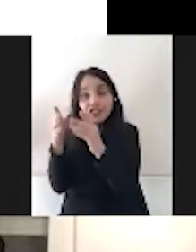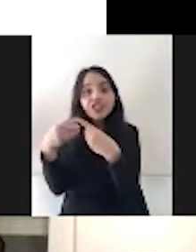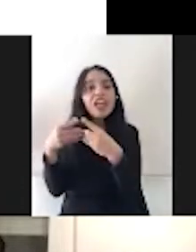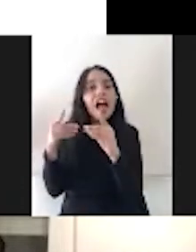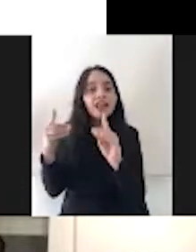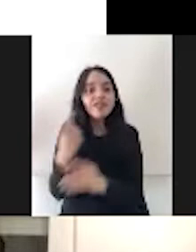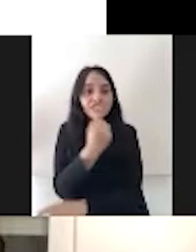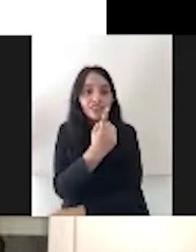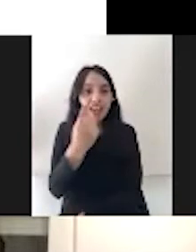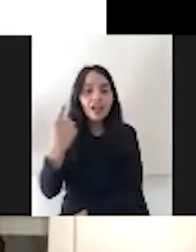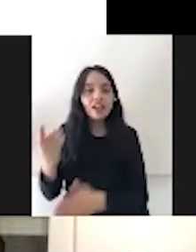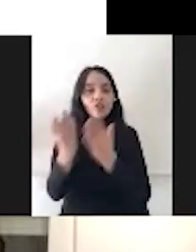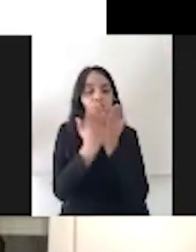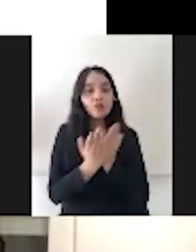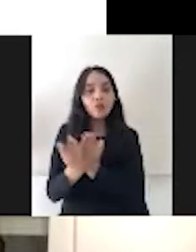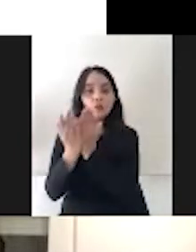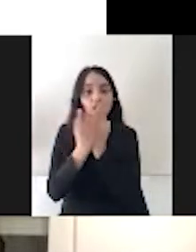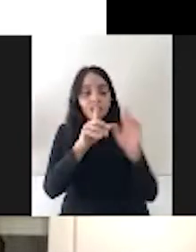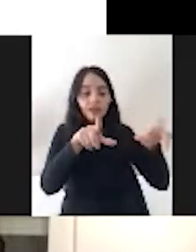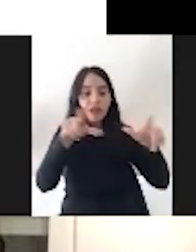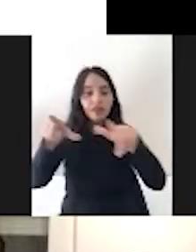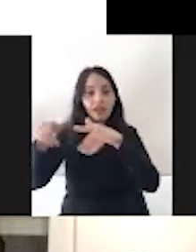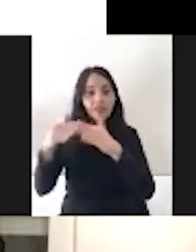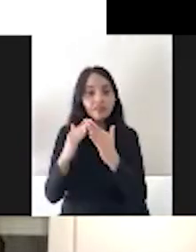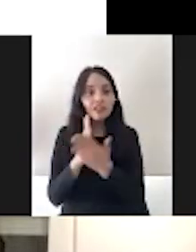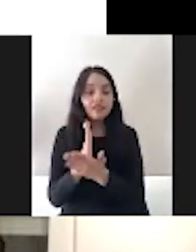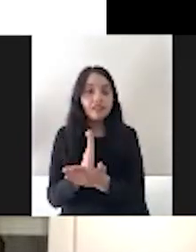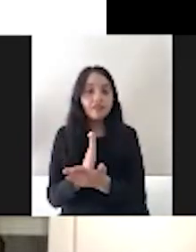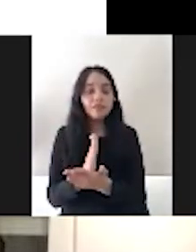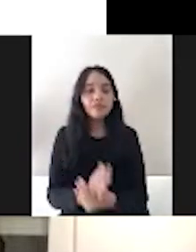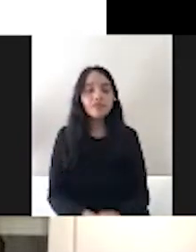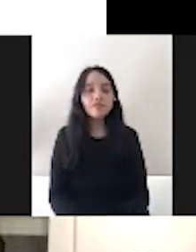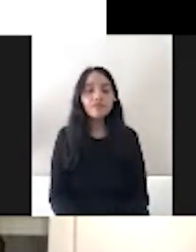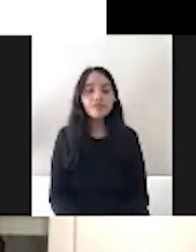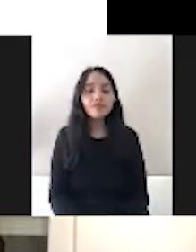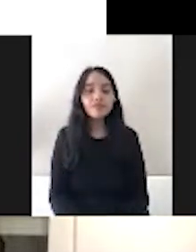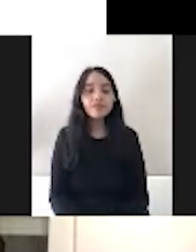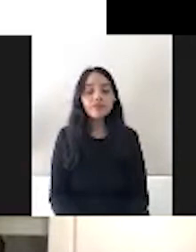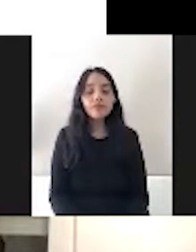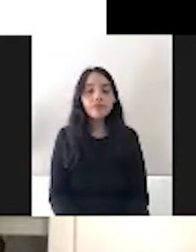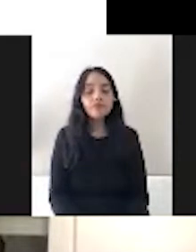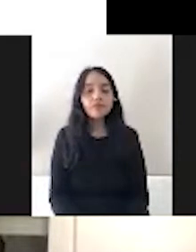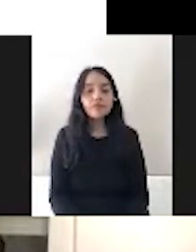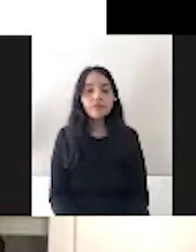aula. Y en este sentido, en esta